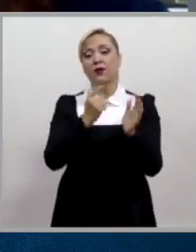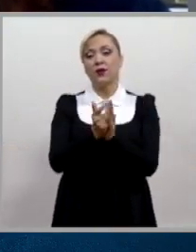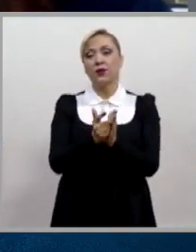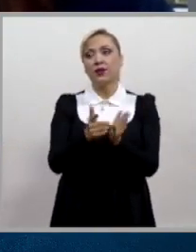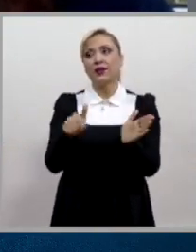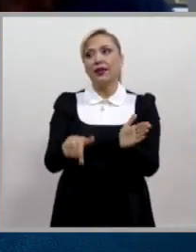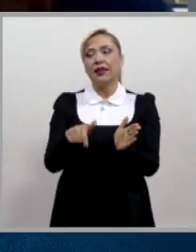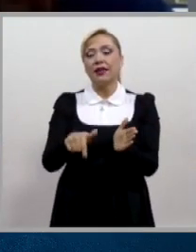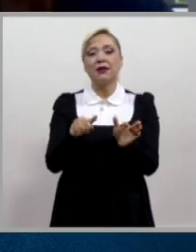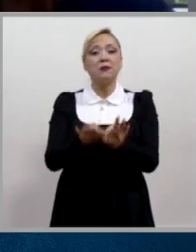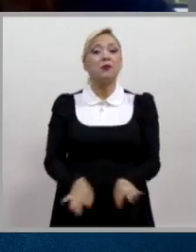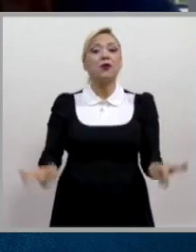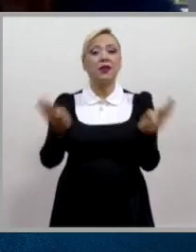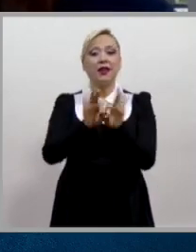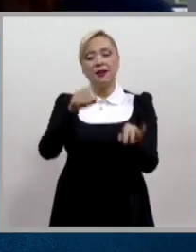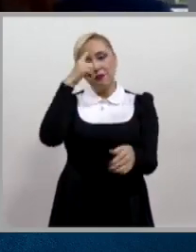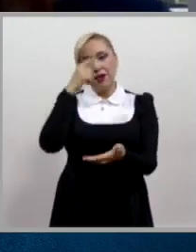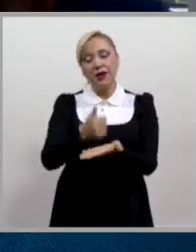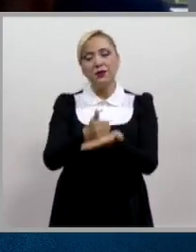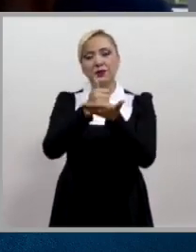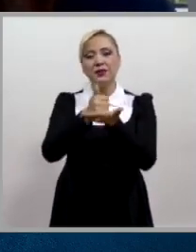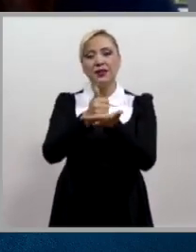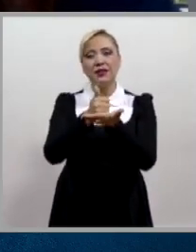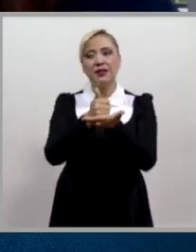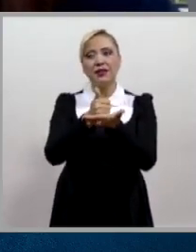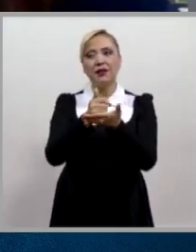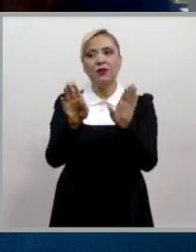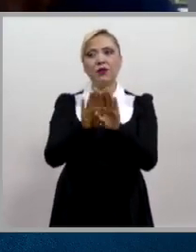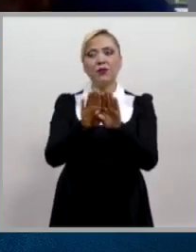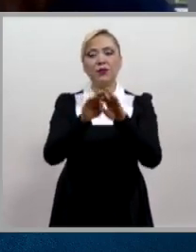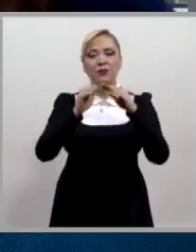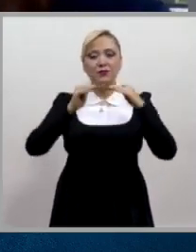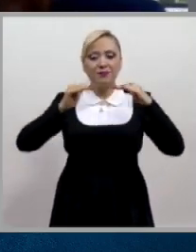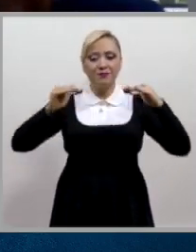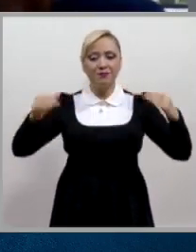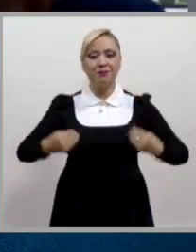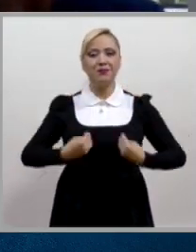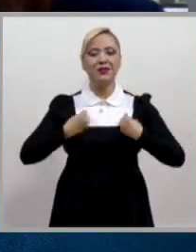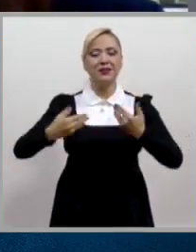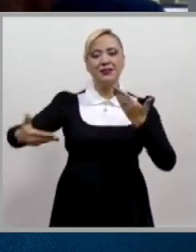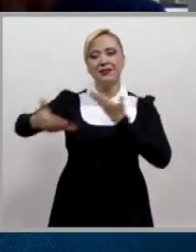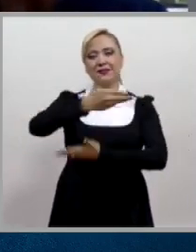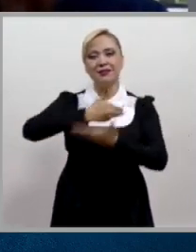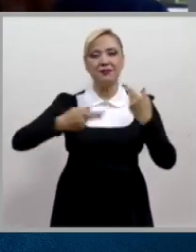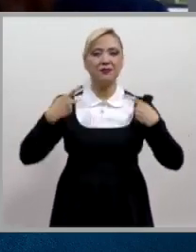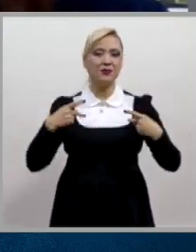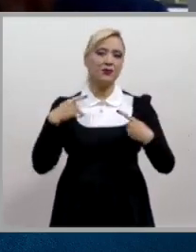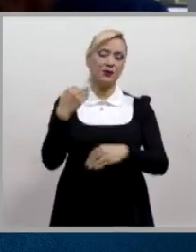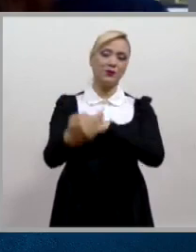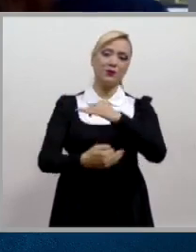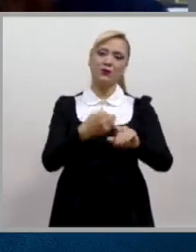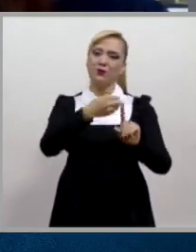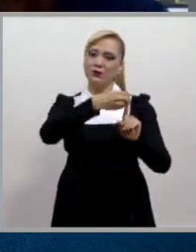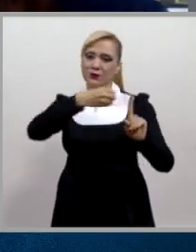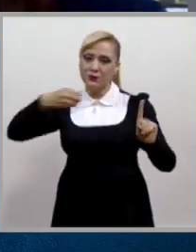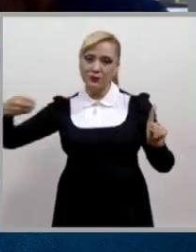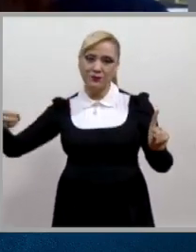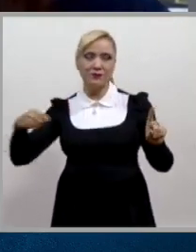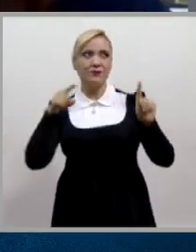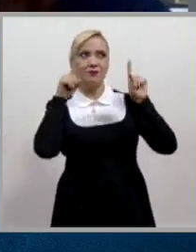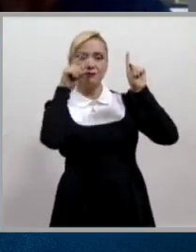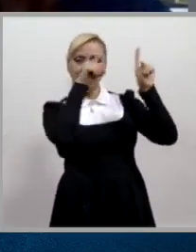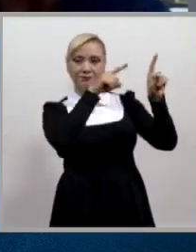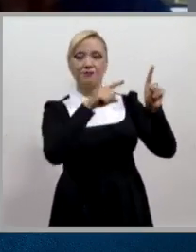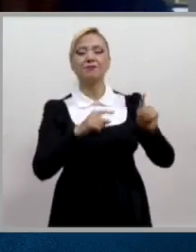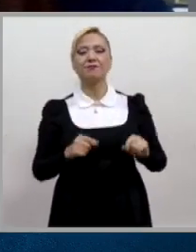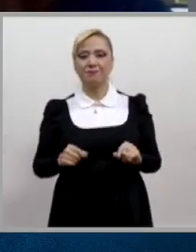ser entendida y así creo que tenemos que enseñar o aprender más bien a ver cómo comunicarlo como un órgano que delibera,